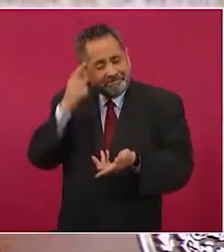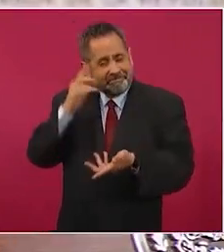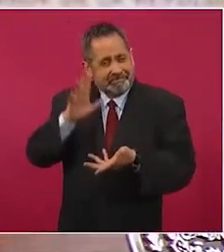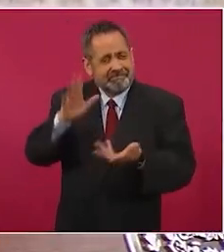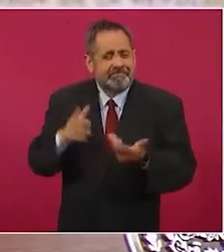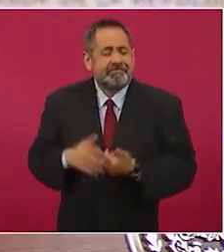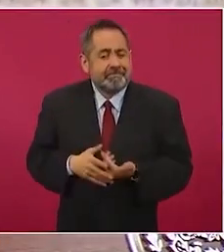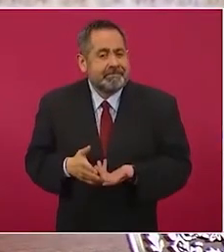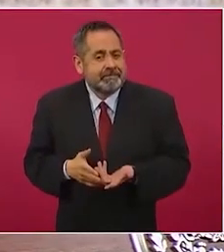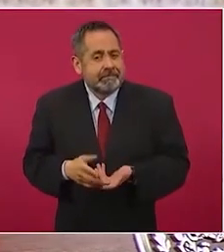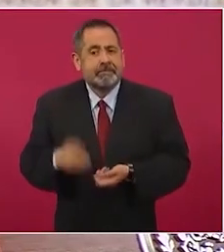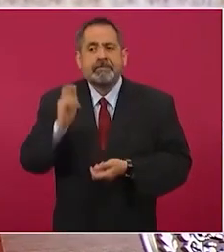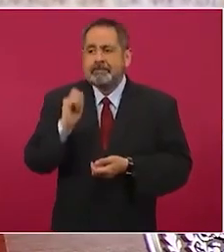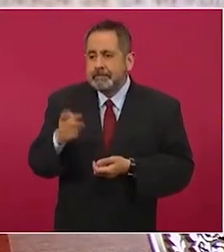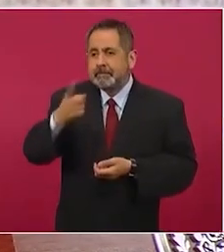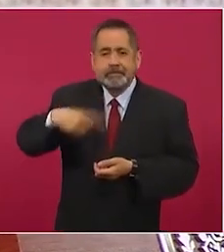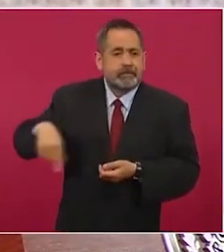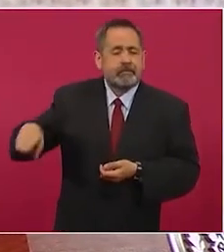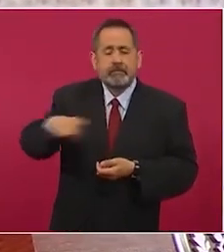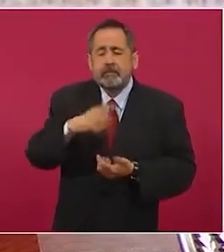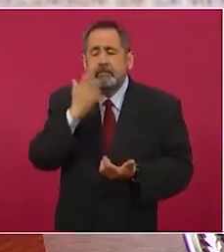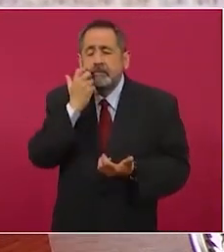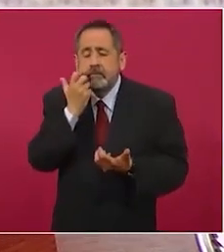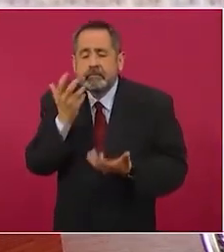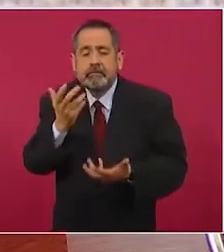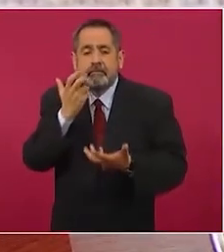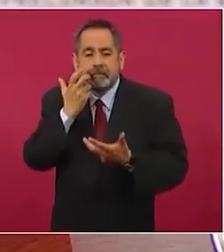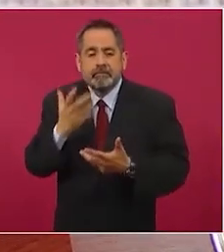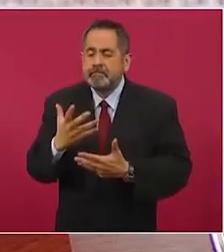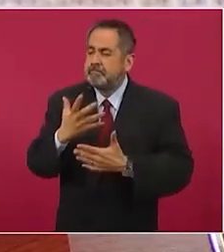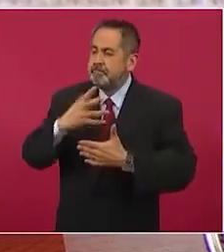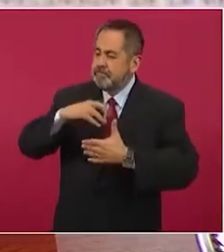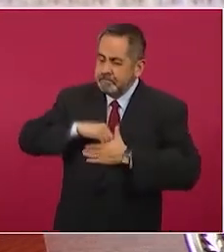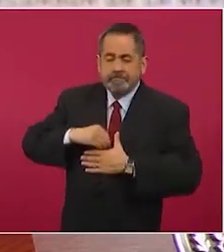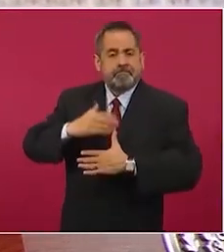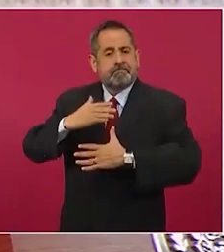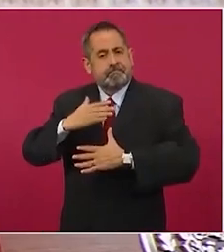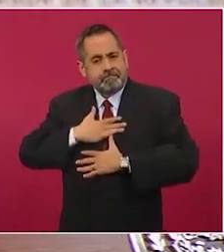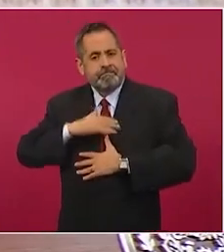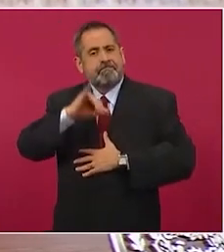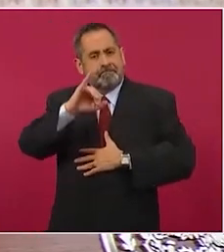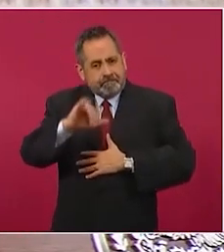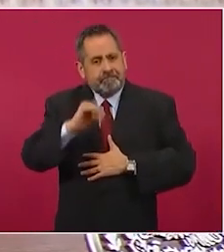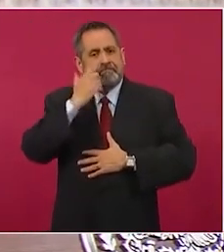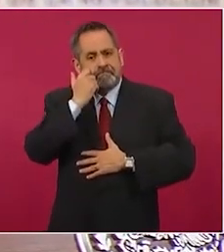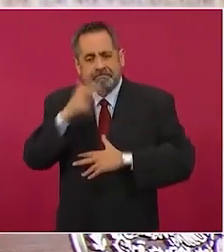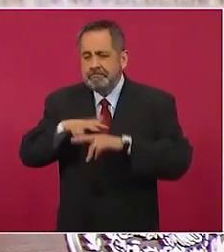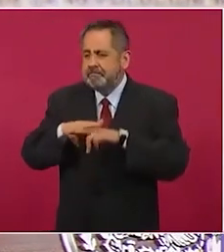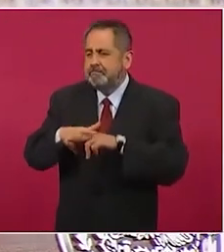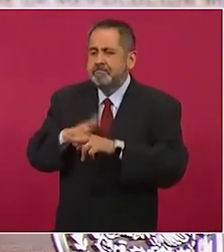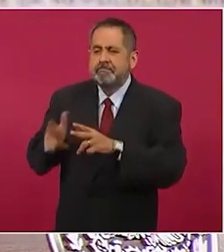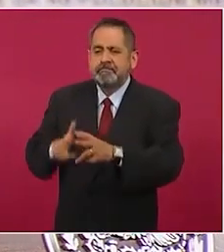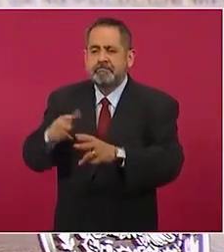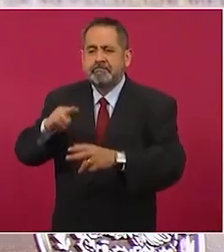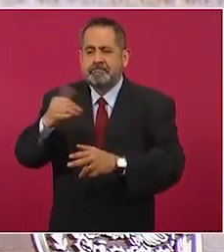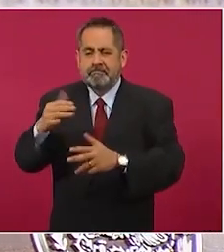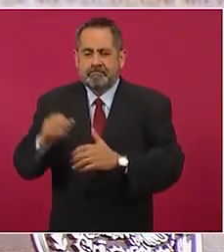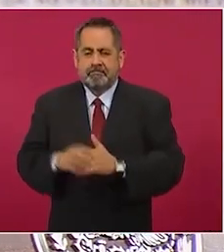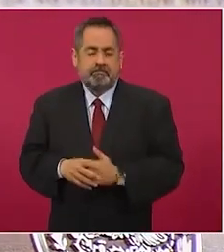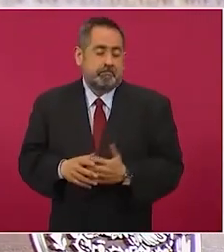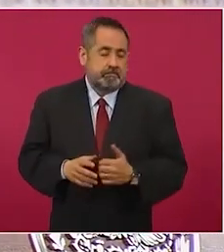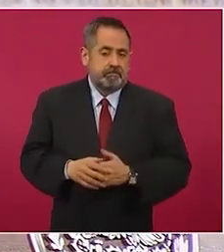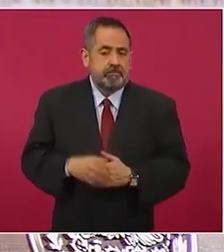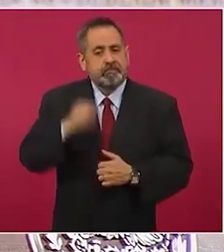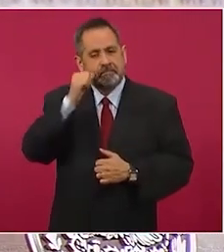O sea, es algo que ya lo hizo suyo la gente. Ayer hice un llamado a empresarios,